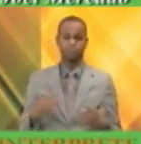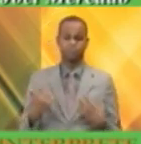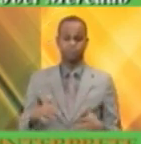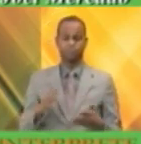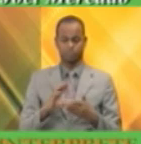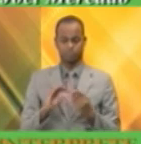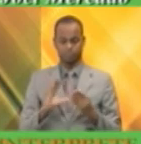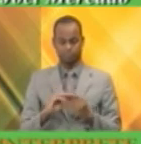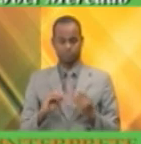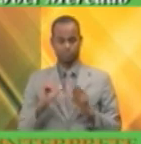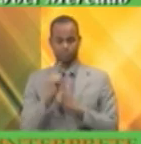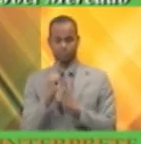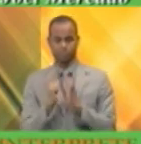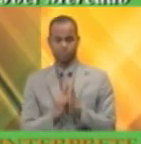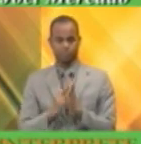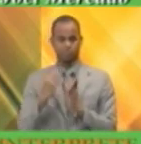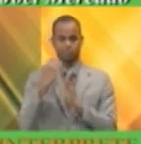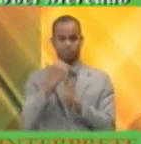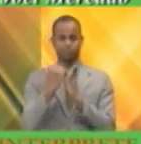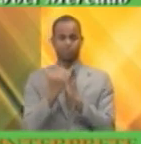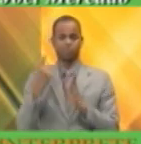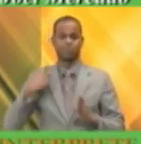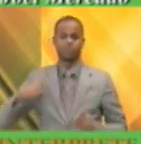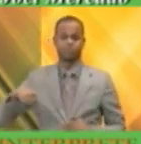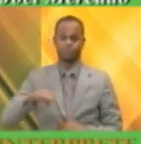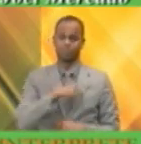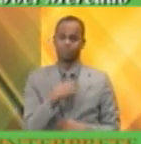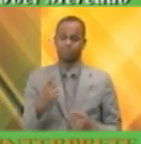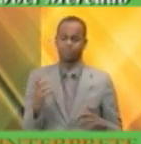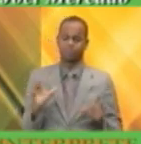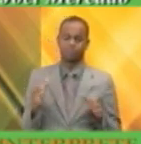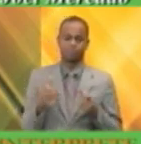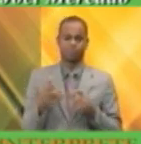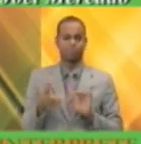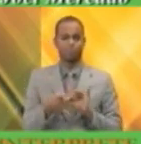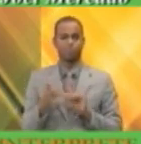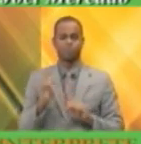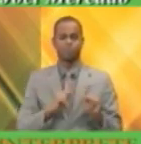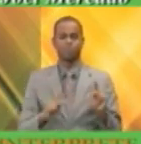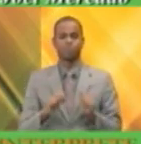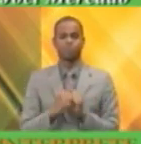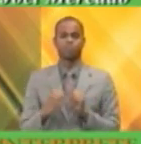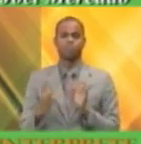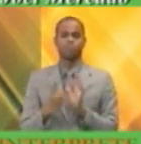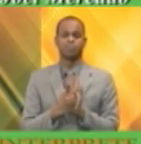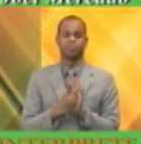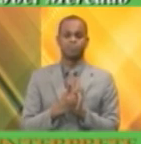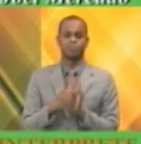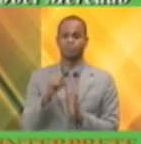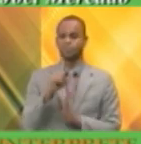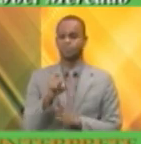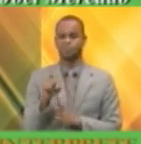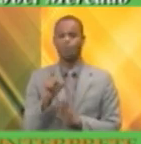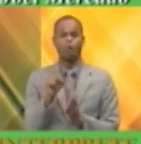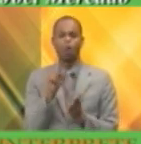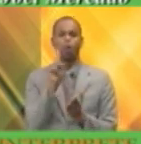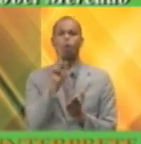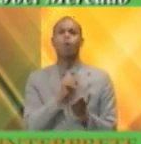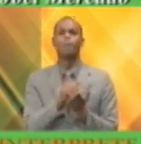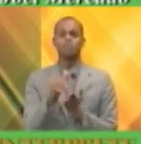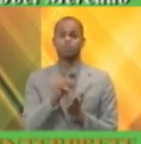y normativa legal fuera, nosotros, el colectivo de personas con discapacidad, 1,160,000